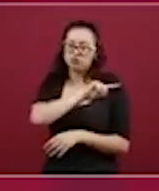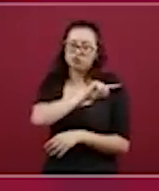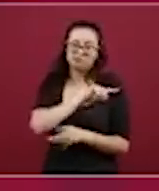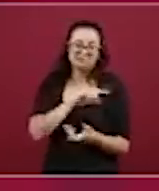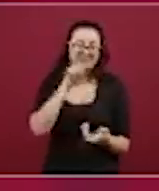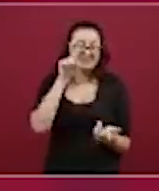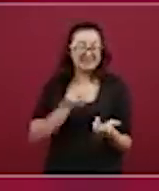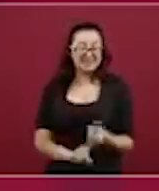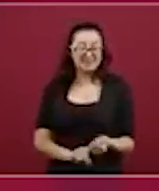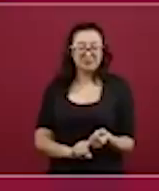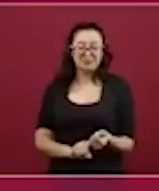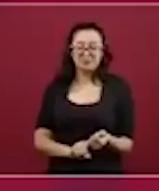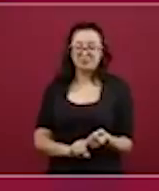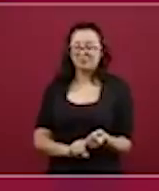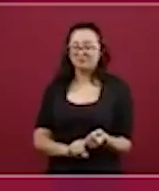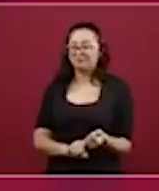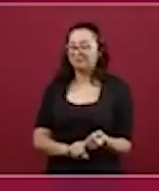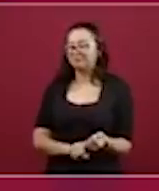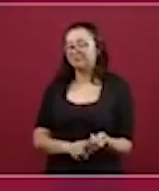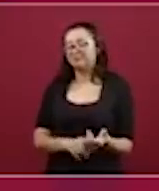tiene esas